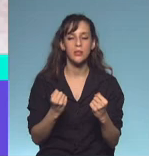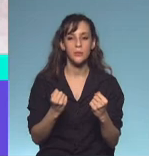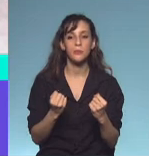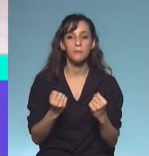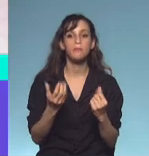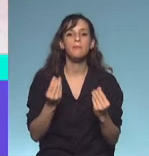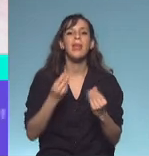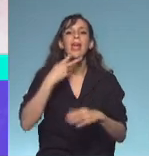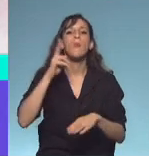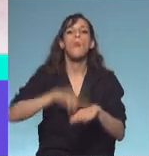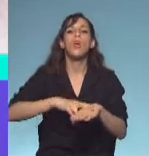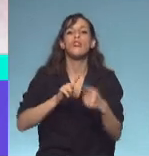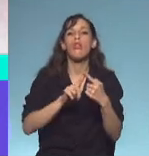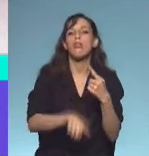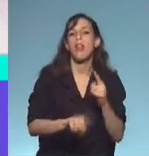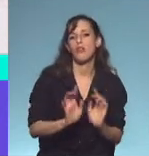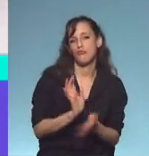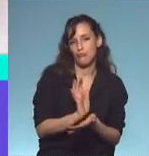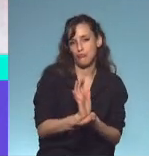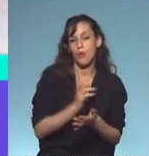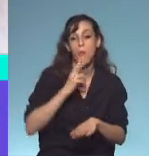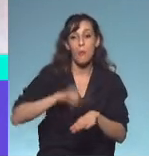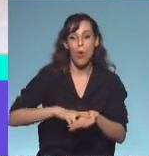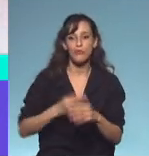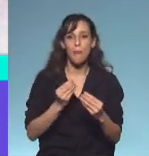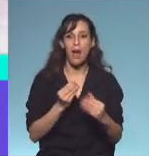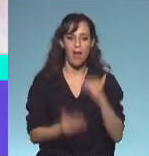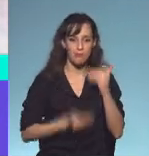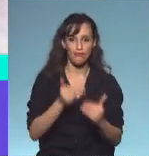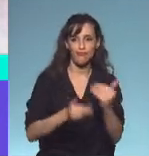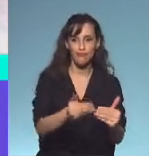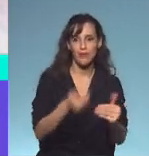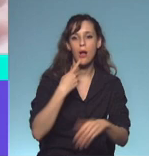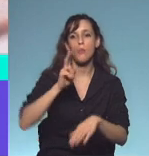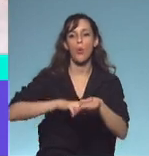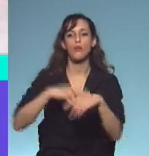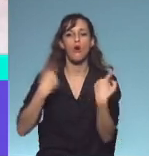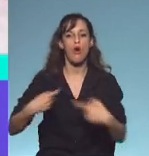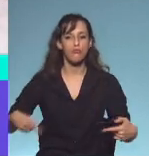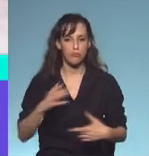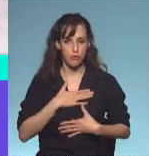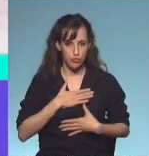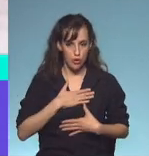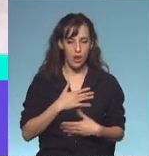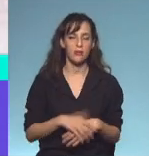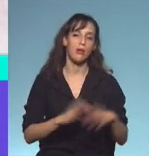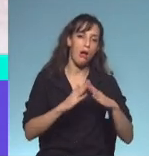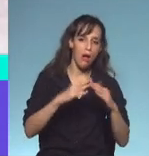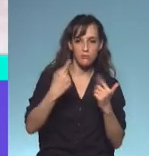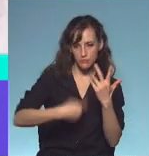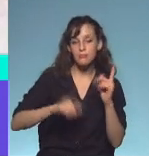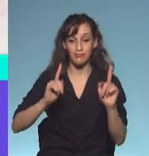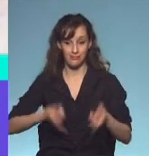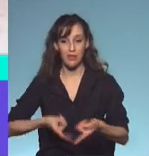llaman impuestos directos, ¿no? Los impuestos más progresivos, que es el impuesto a los bienes personales y que es el impuesto a las ganancias. Y por el otro